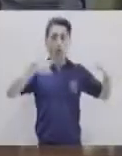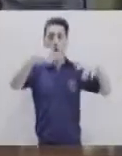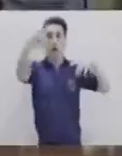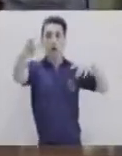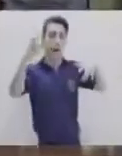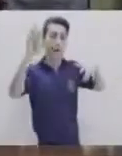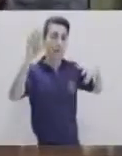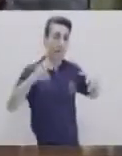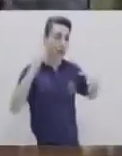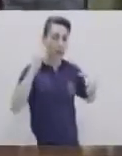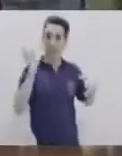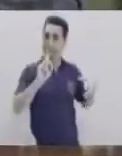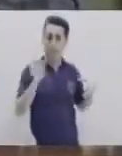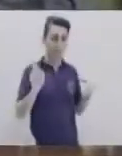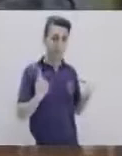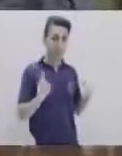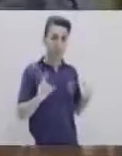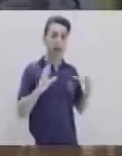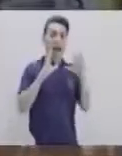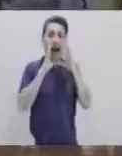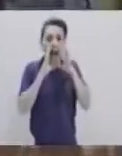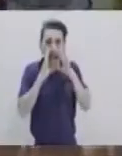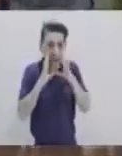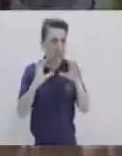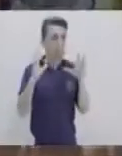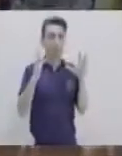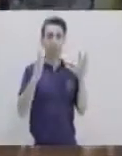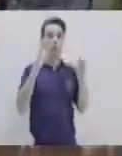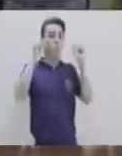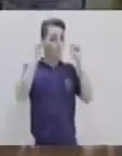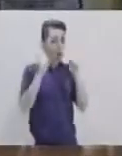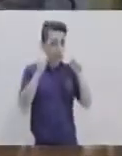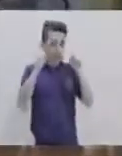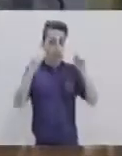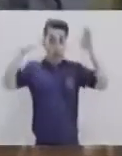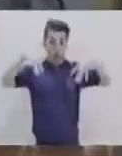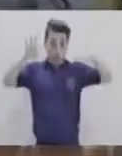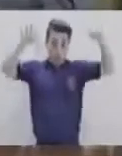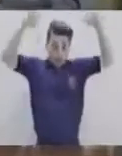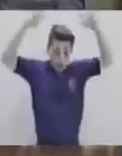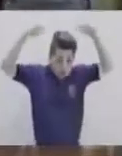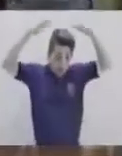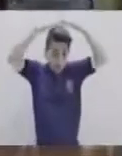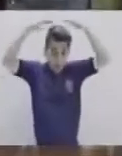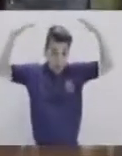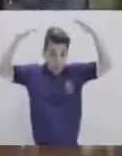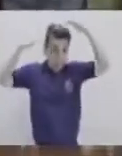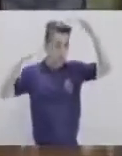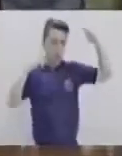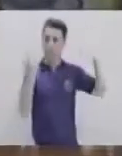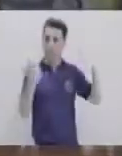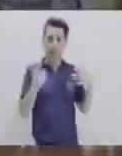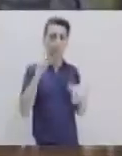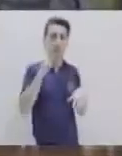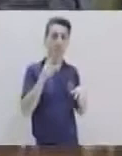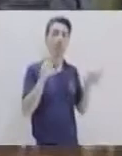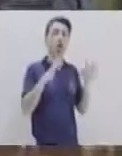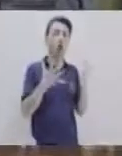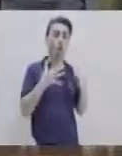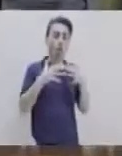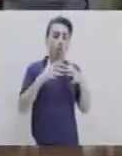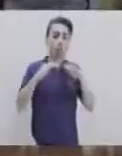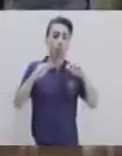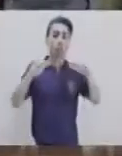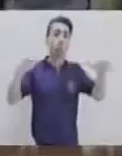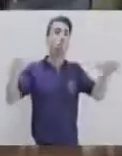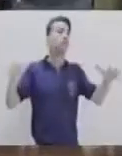persona. Claro que lo puedes escuchar, pero no es de la forma más clara. Sí. Tiene que ver con el modo en que se